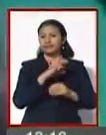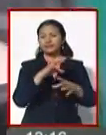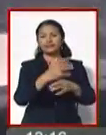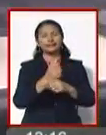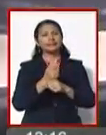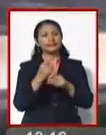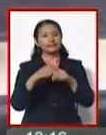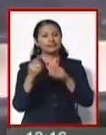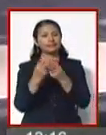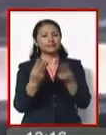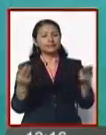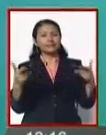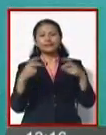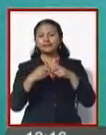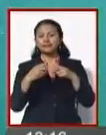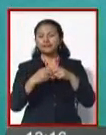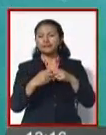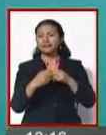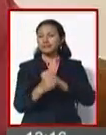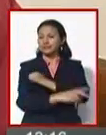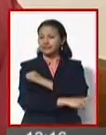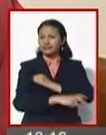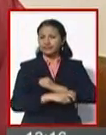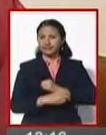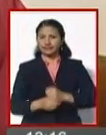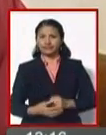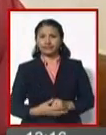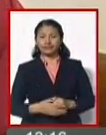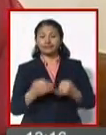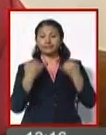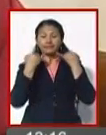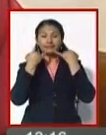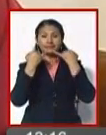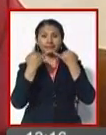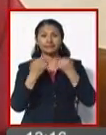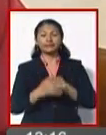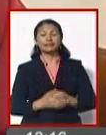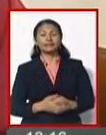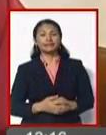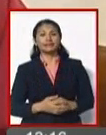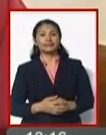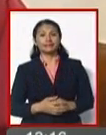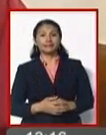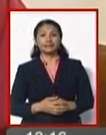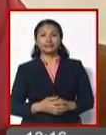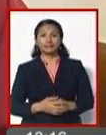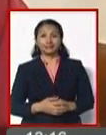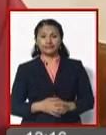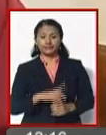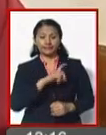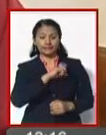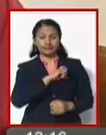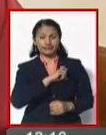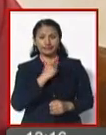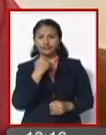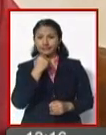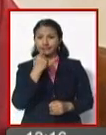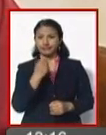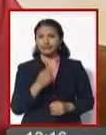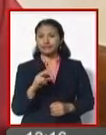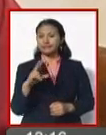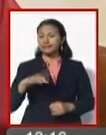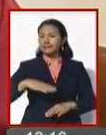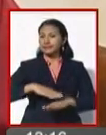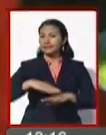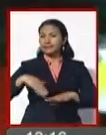armas y varios artefactos electrónicos robados. Según información extraoficial obtenida por la policía, todavía